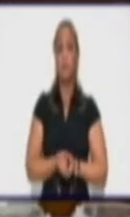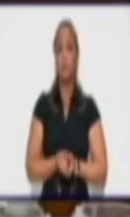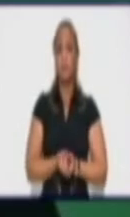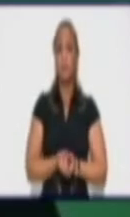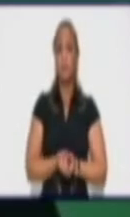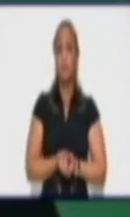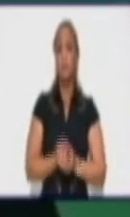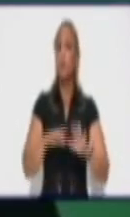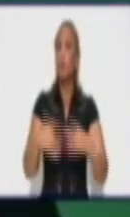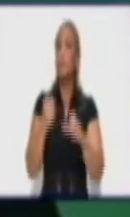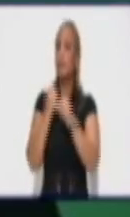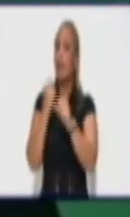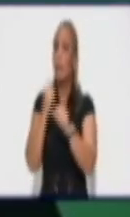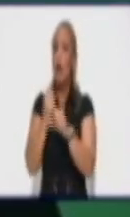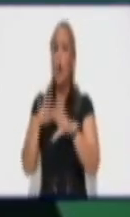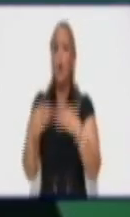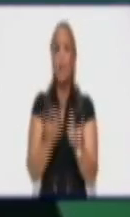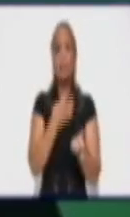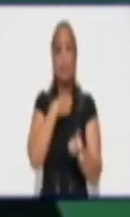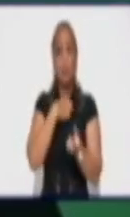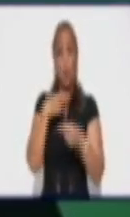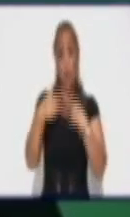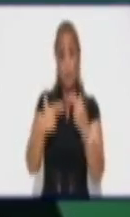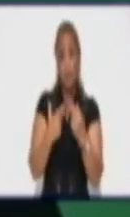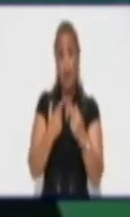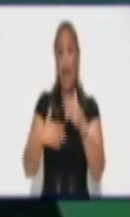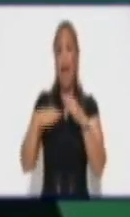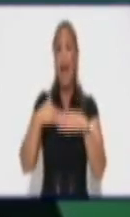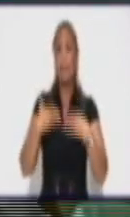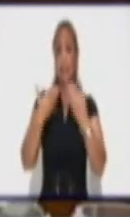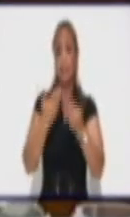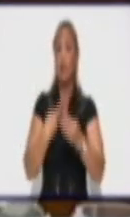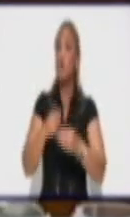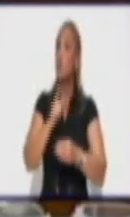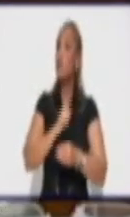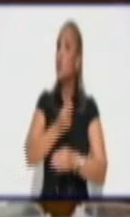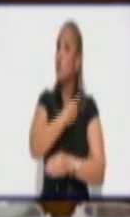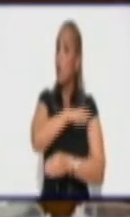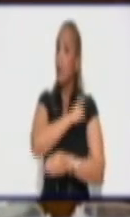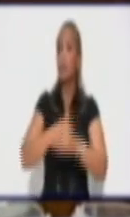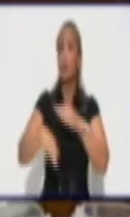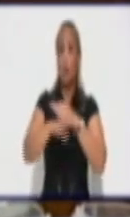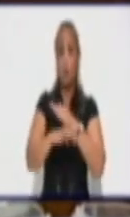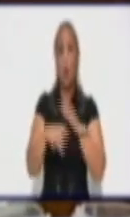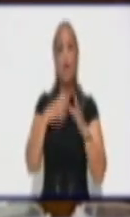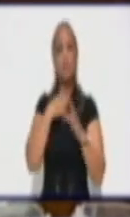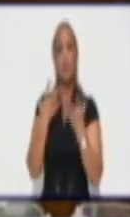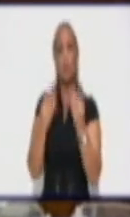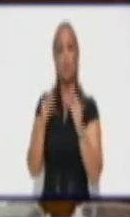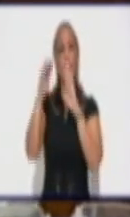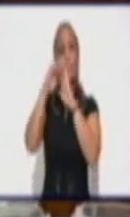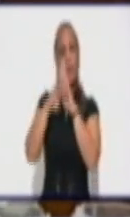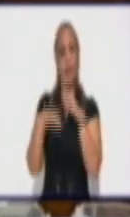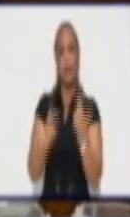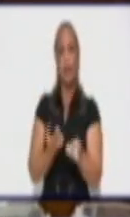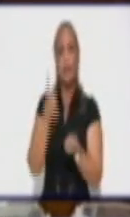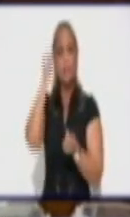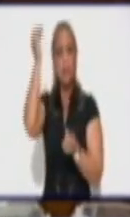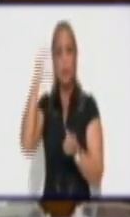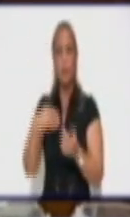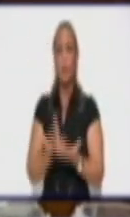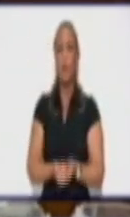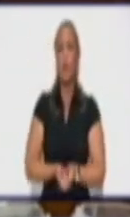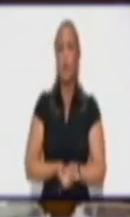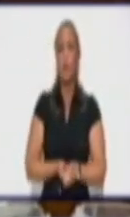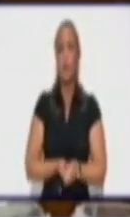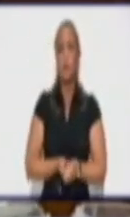ante nuestro pueblo que destrabar todo para que camine esos mecanismos que aprobados son muchas medidas que tú mismo conoce que comparte espacios